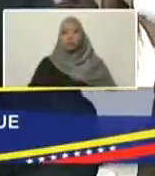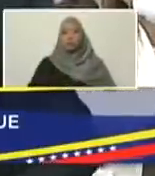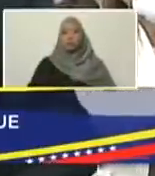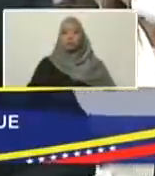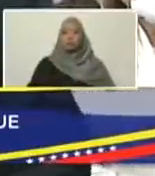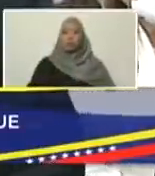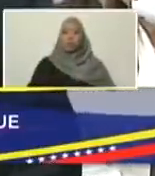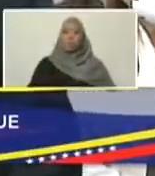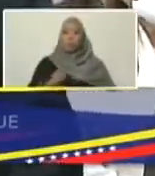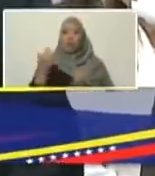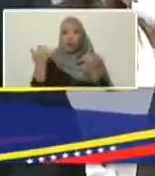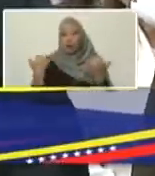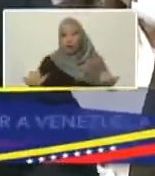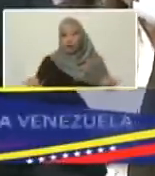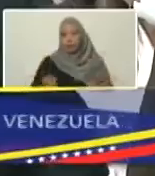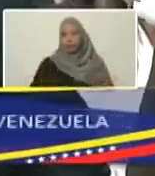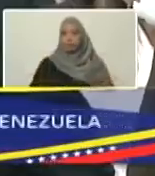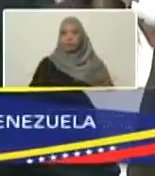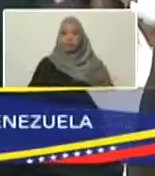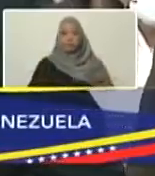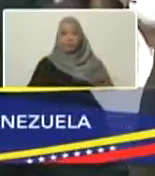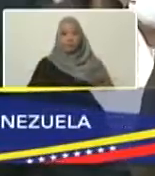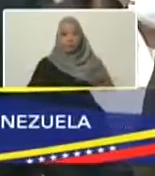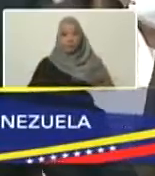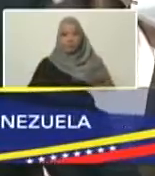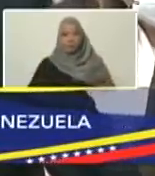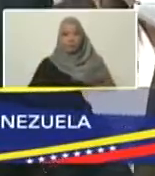Y procedamos